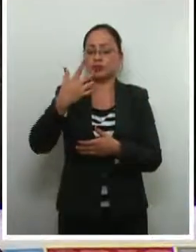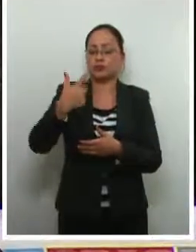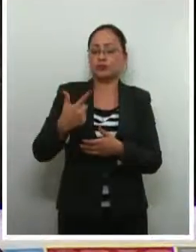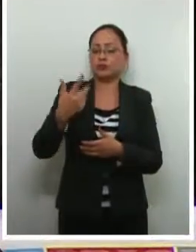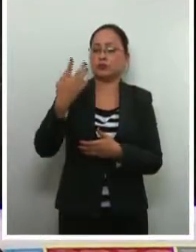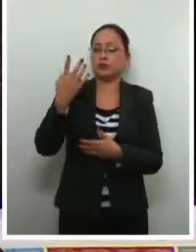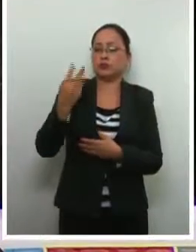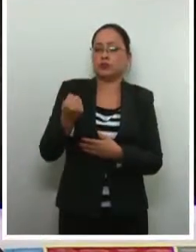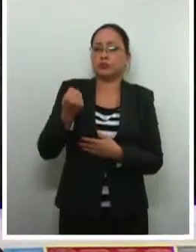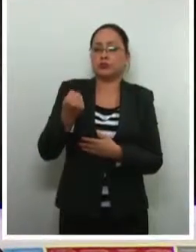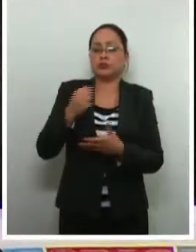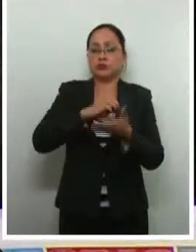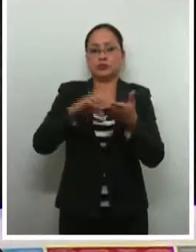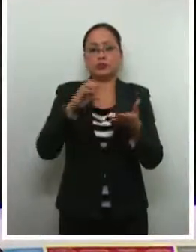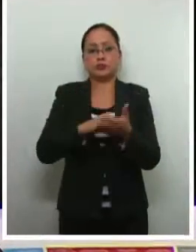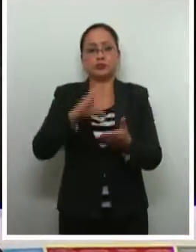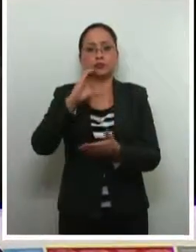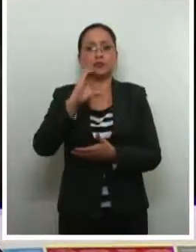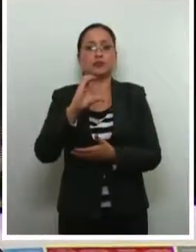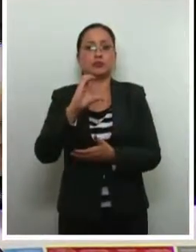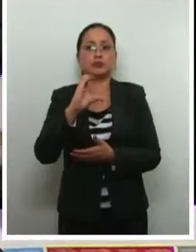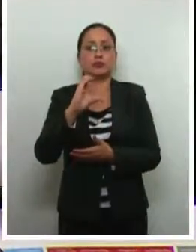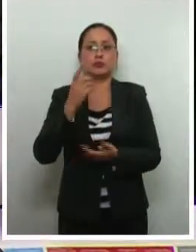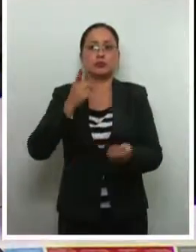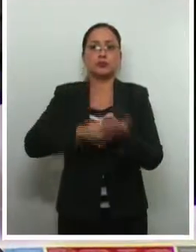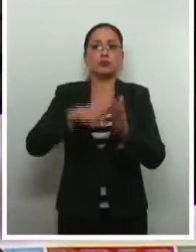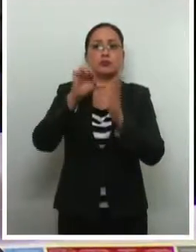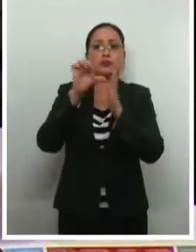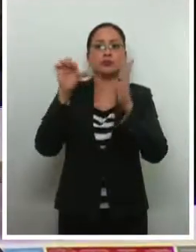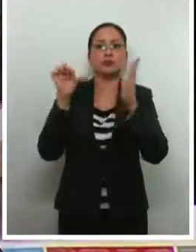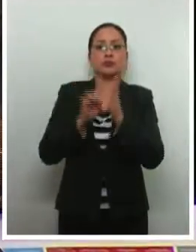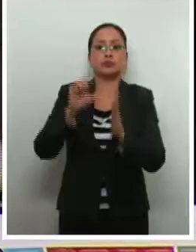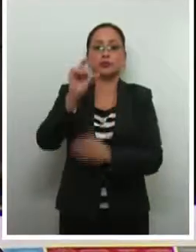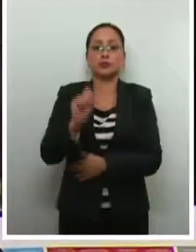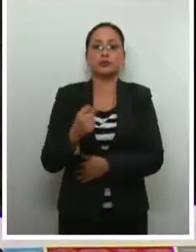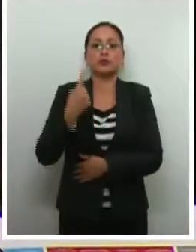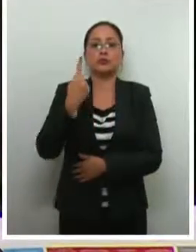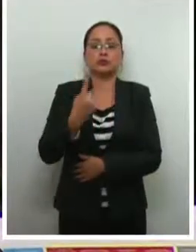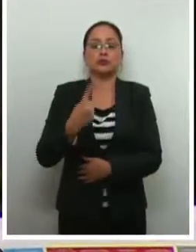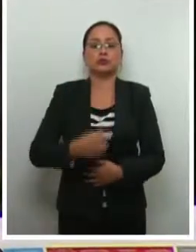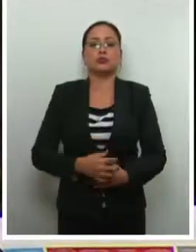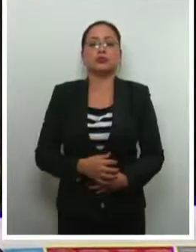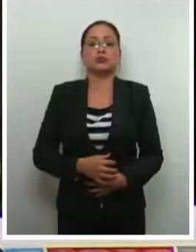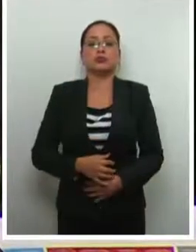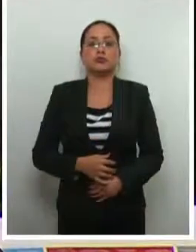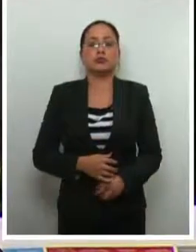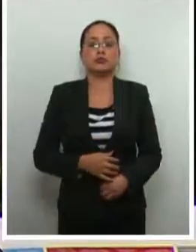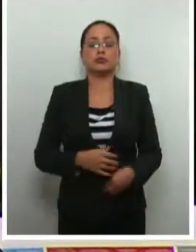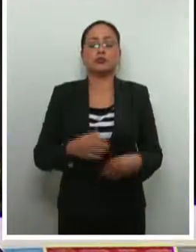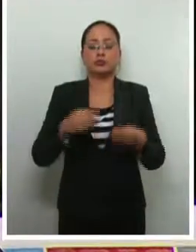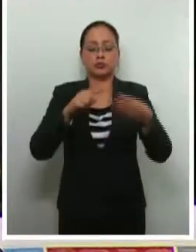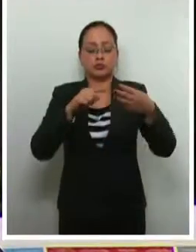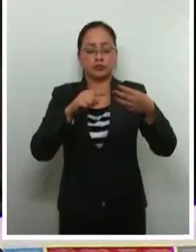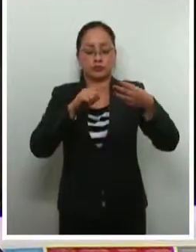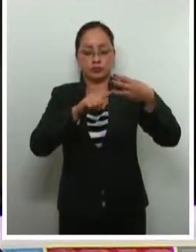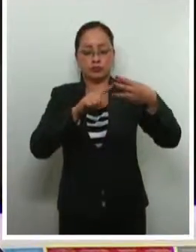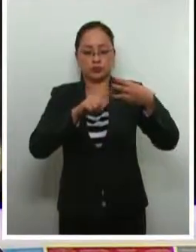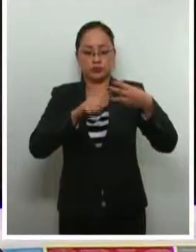y 9 del apartado C del artículo 21. Tercer